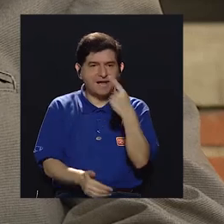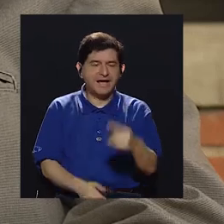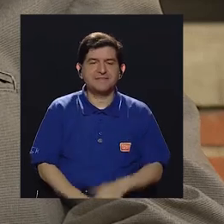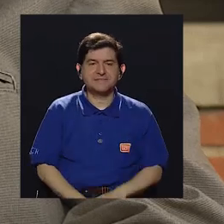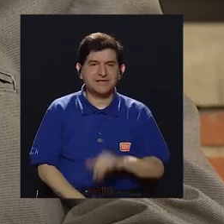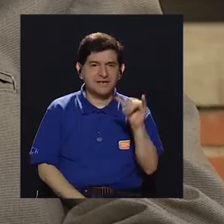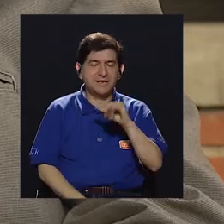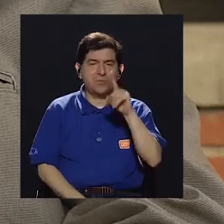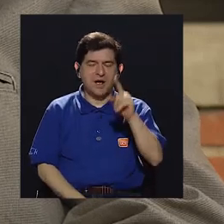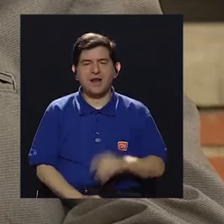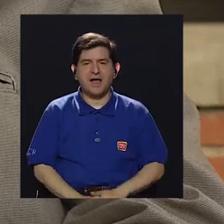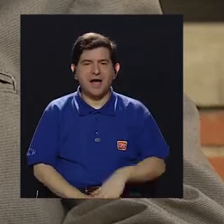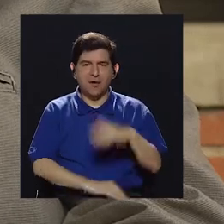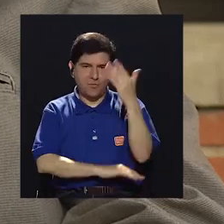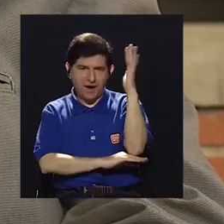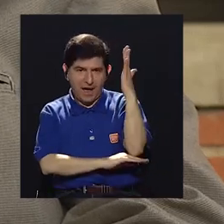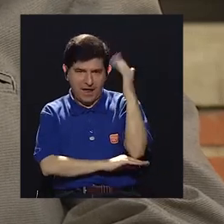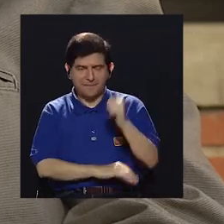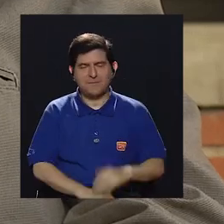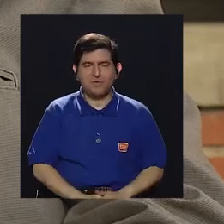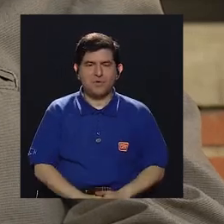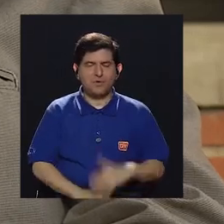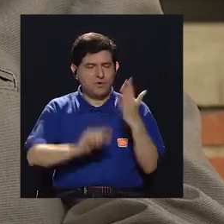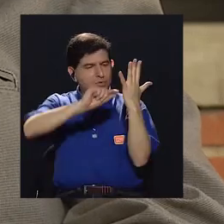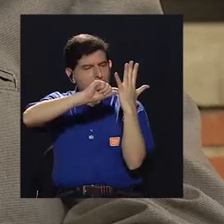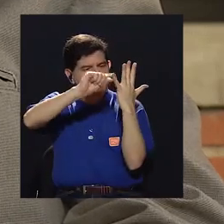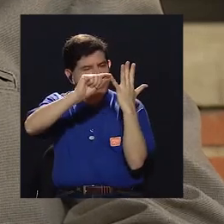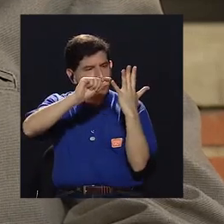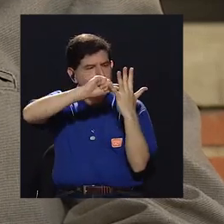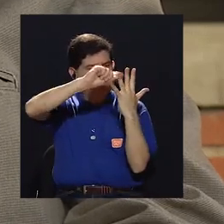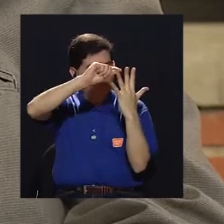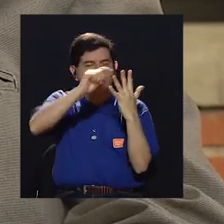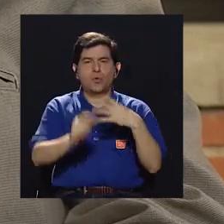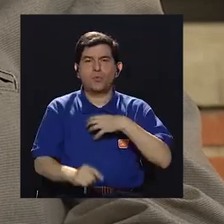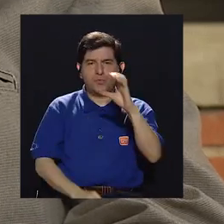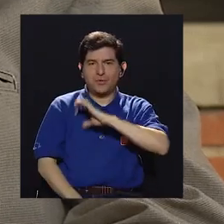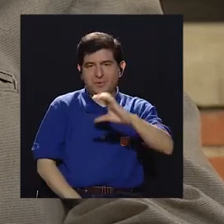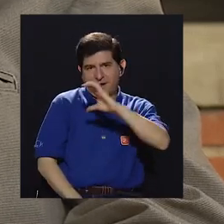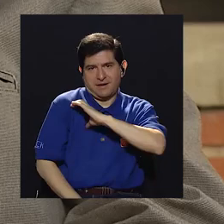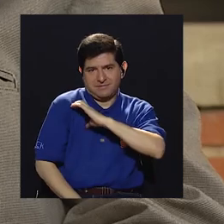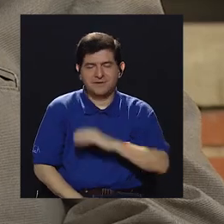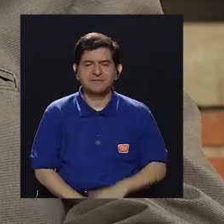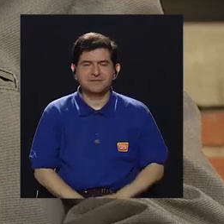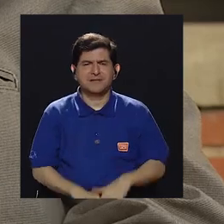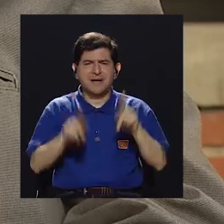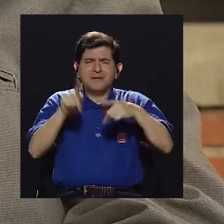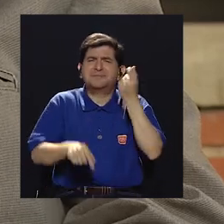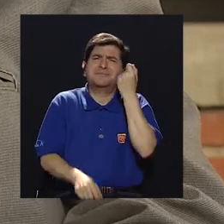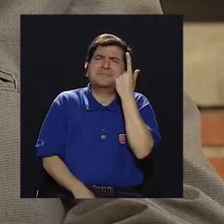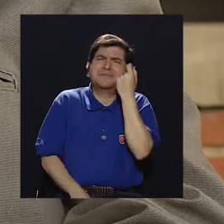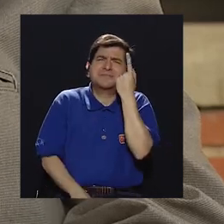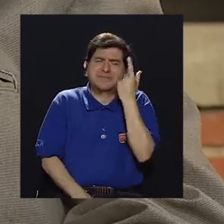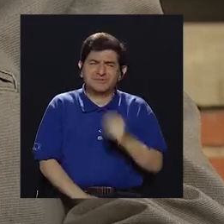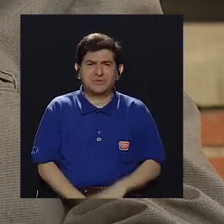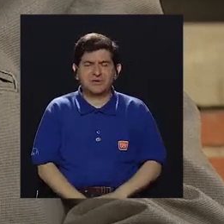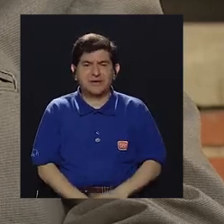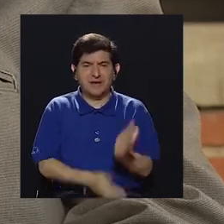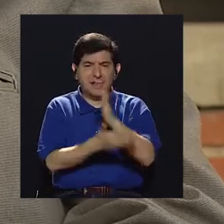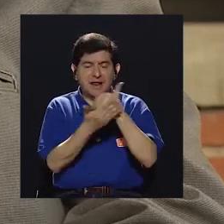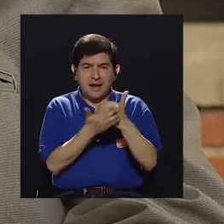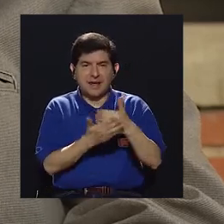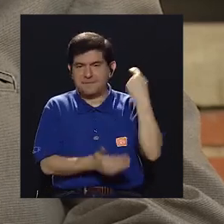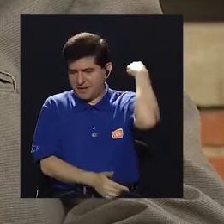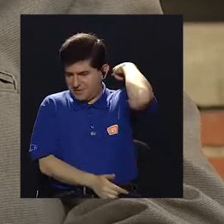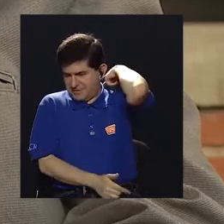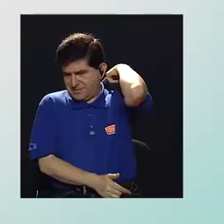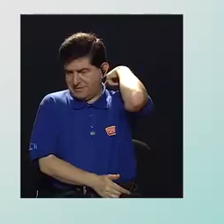que decíamos del árbol con las ramas, digamos. A ver, cada rama tiene su propia personalidad. Como para que la gente entienda, la